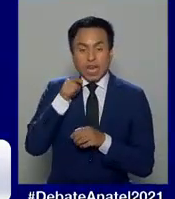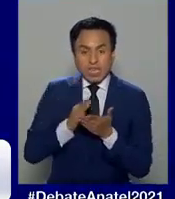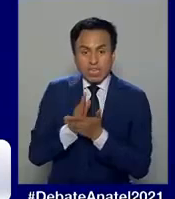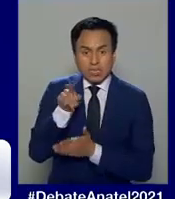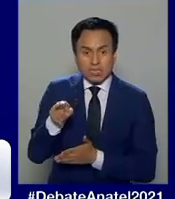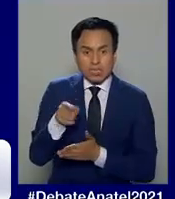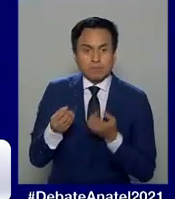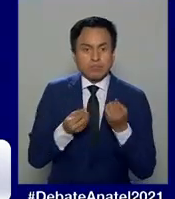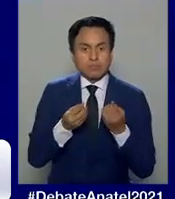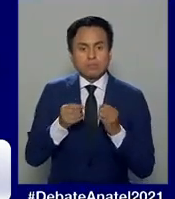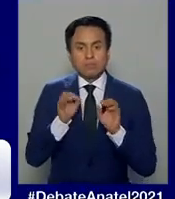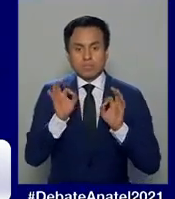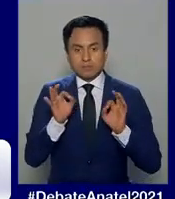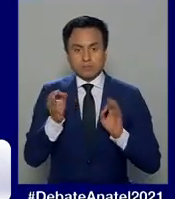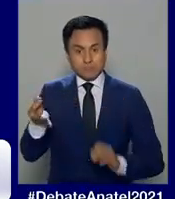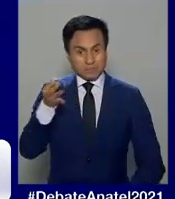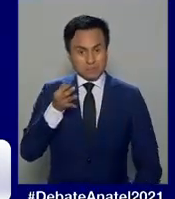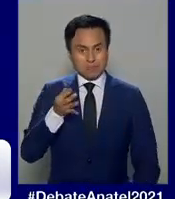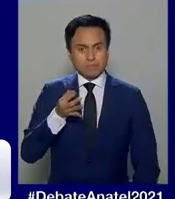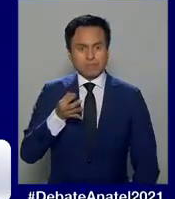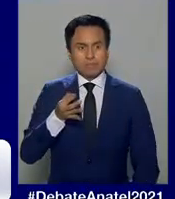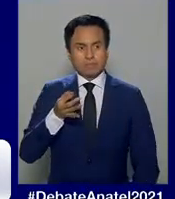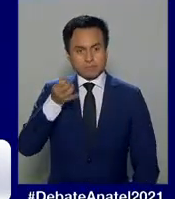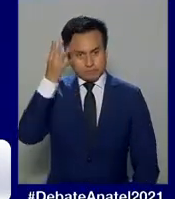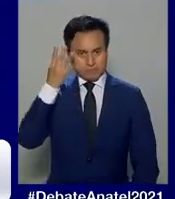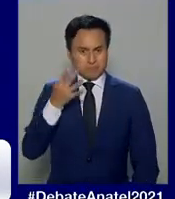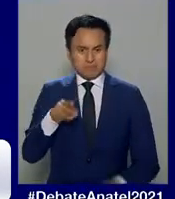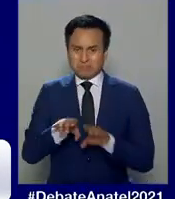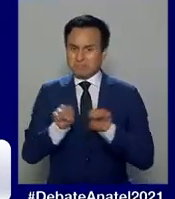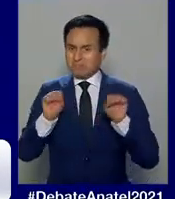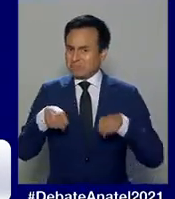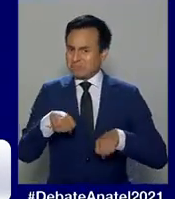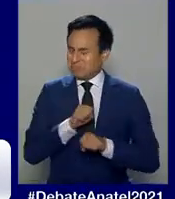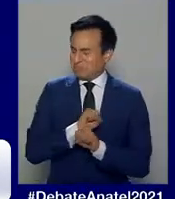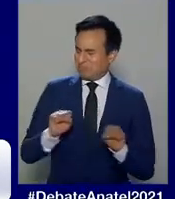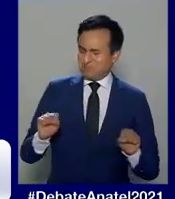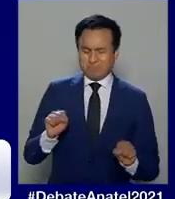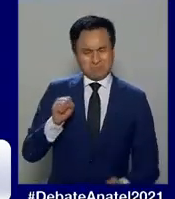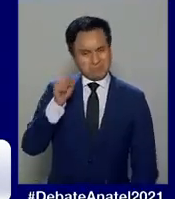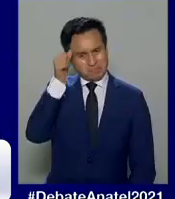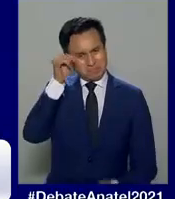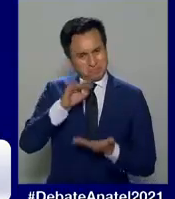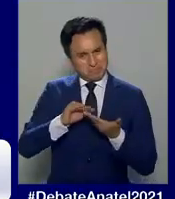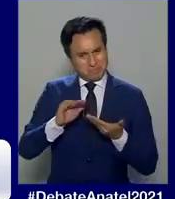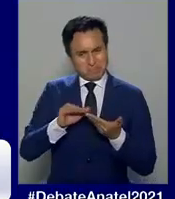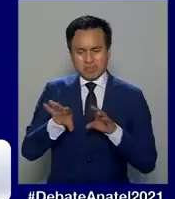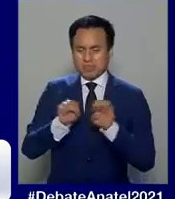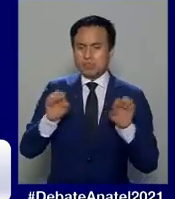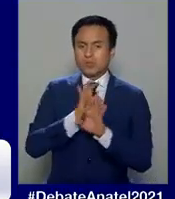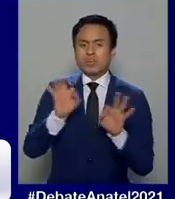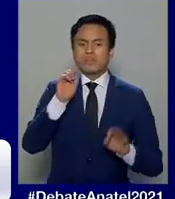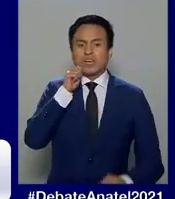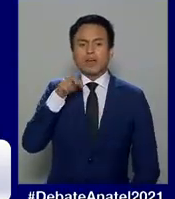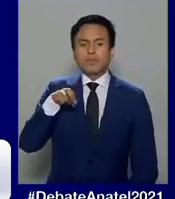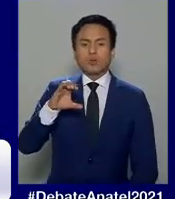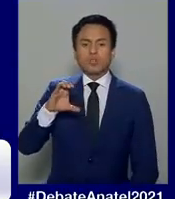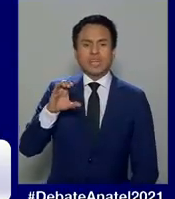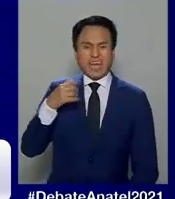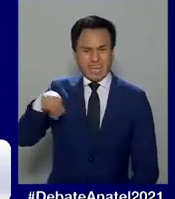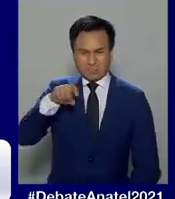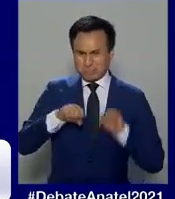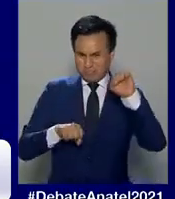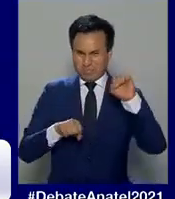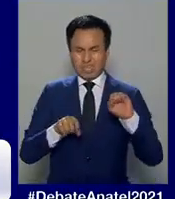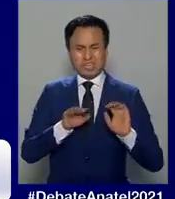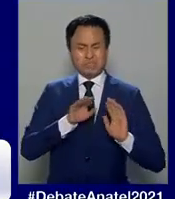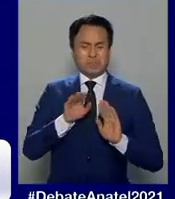Y quiero hacer una precisión. Él dice, José Antonio no puede llegar a acuerdos. Perdón, los que no han querido llegar a acuerdos nunca en nada son los del Partido Comunista, que son el